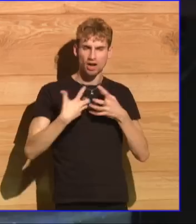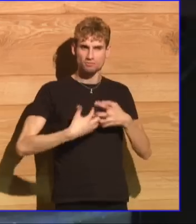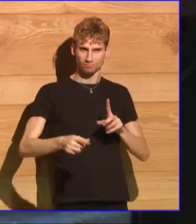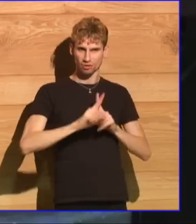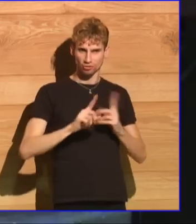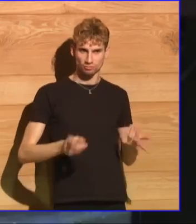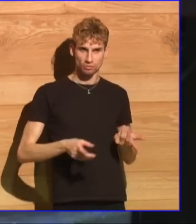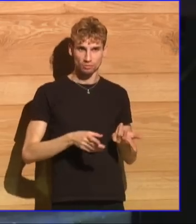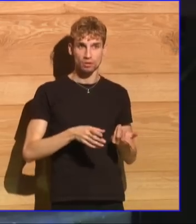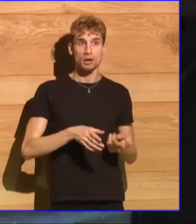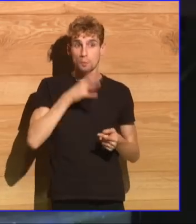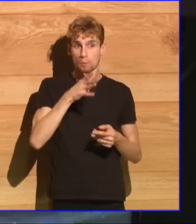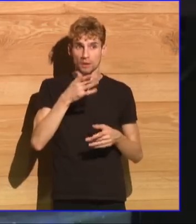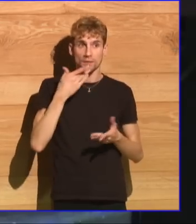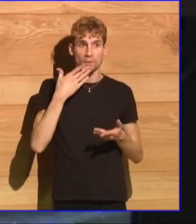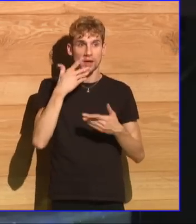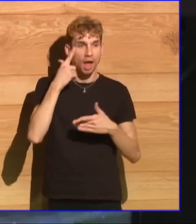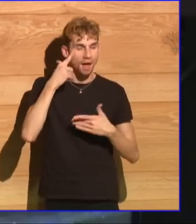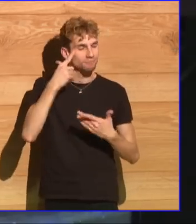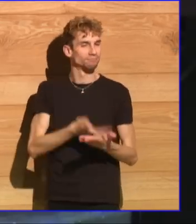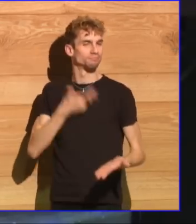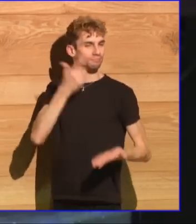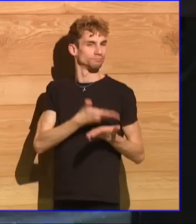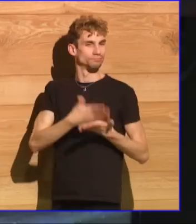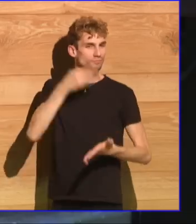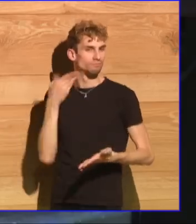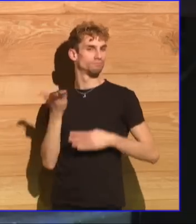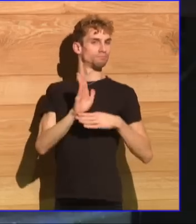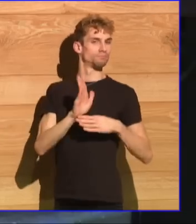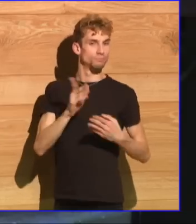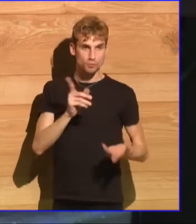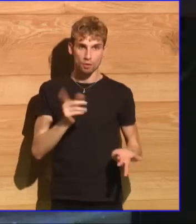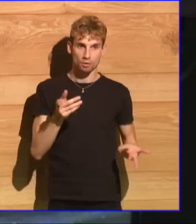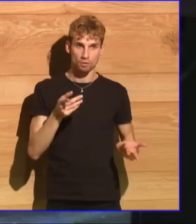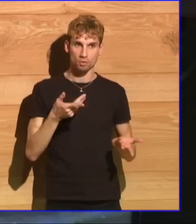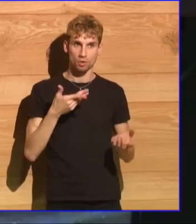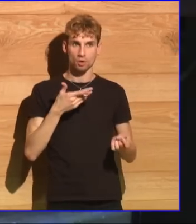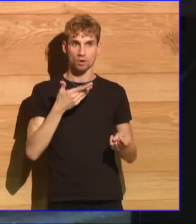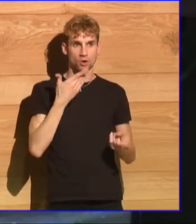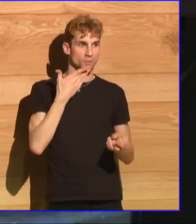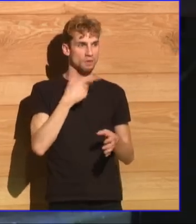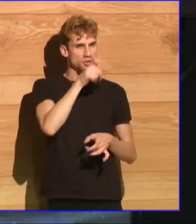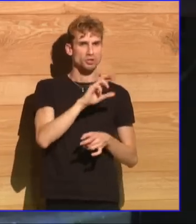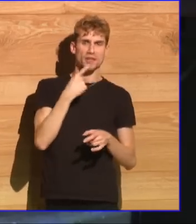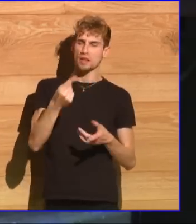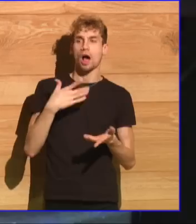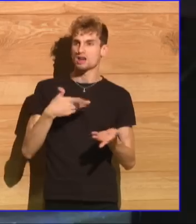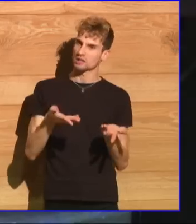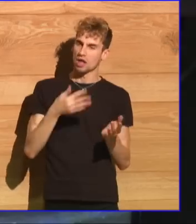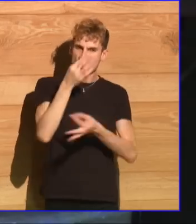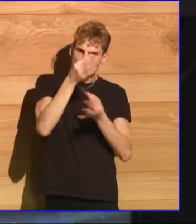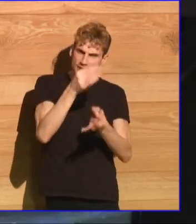es que no hace sacadas de chorra. No se trata de que alguien le pueda decir, tío, es que estás descuidando lo fundamental